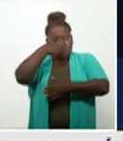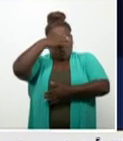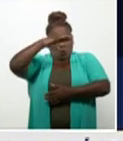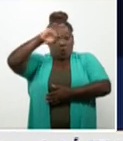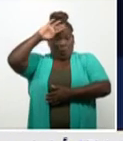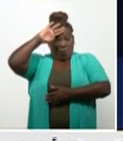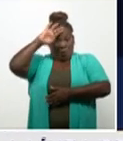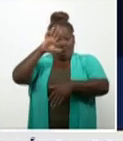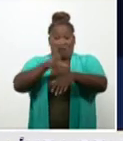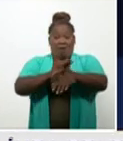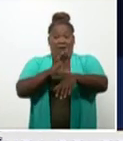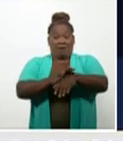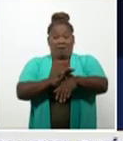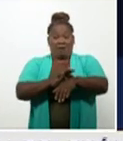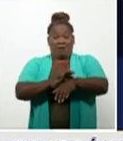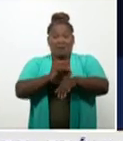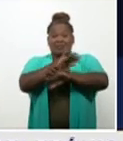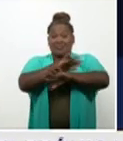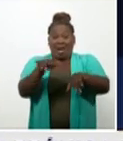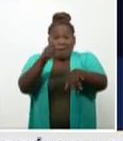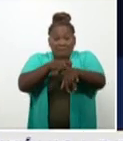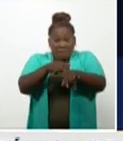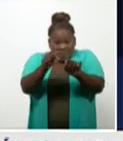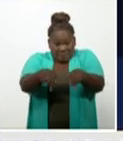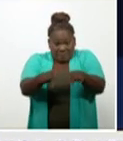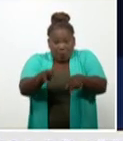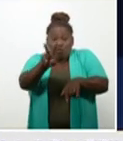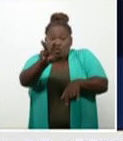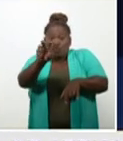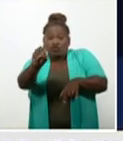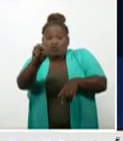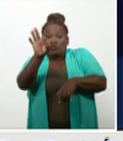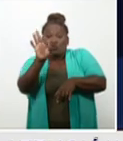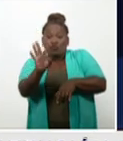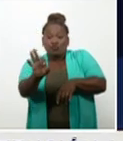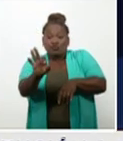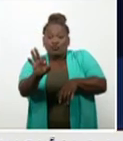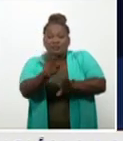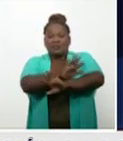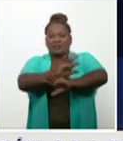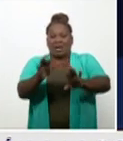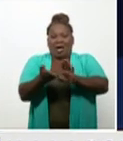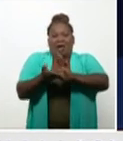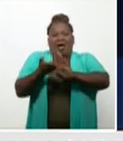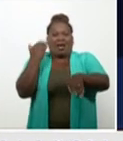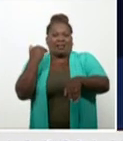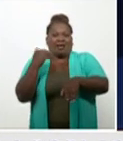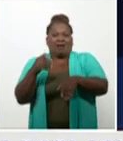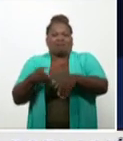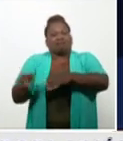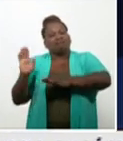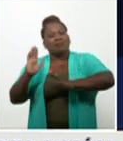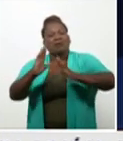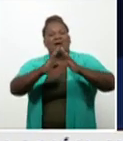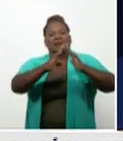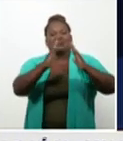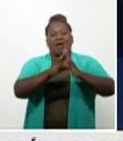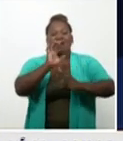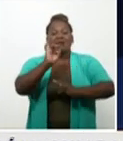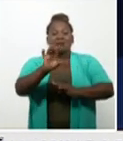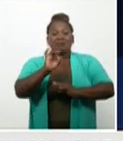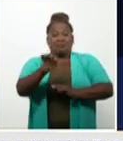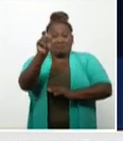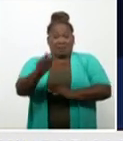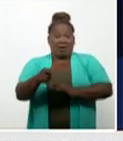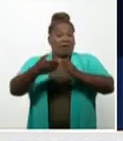los cuales ya en estos momentos 208 están de alta. Los 15 confirmados en el día de ayer